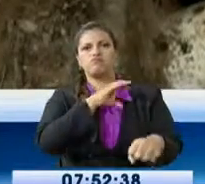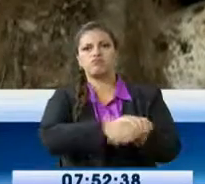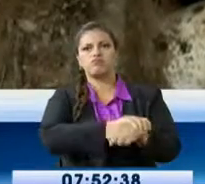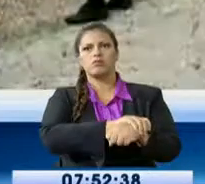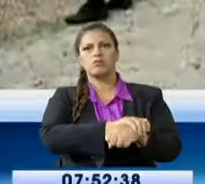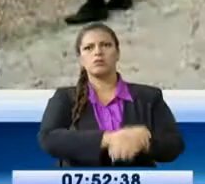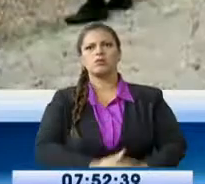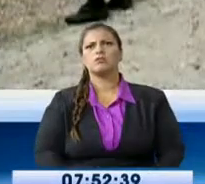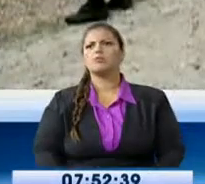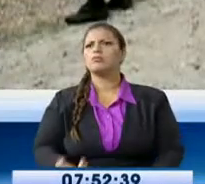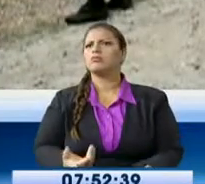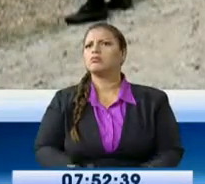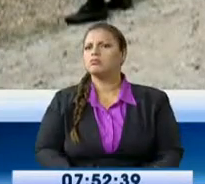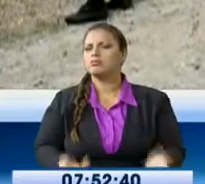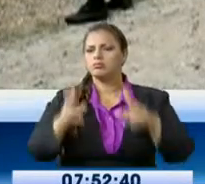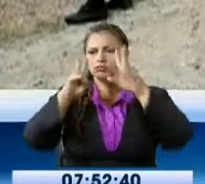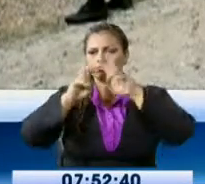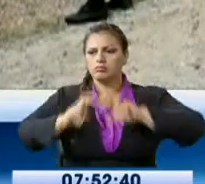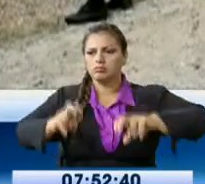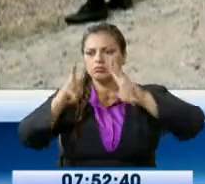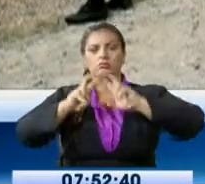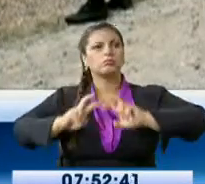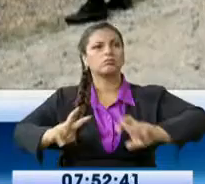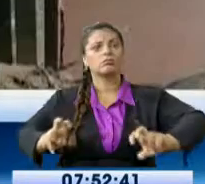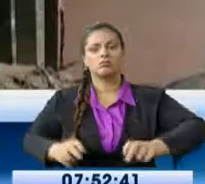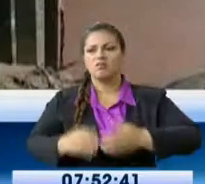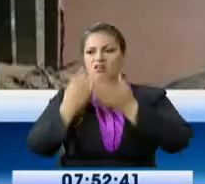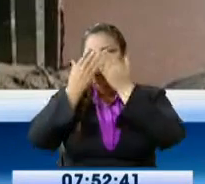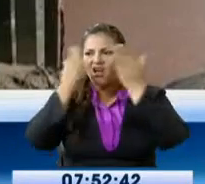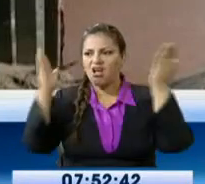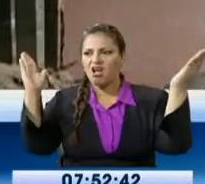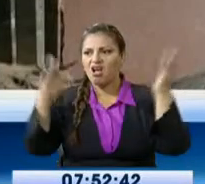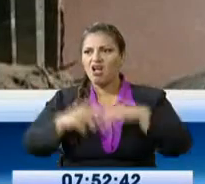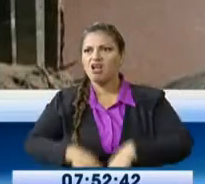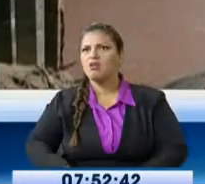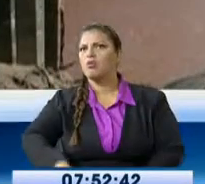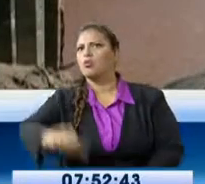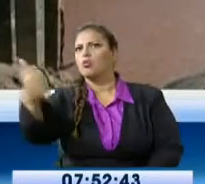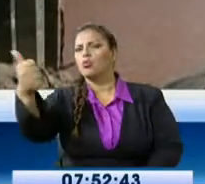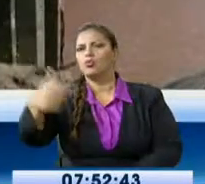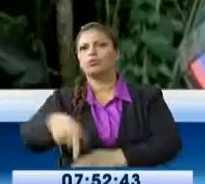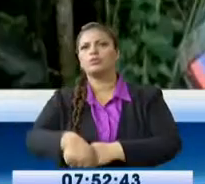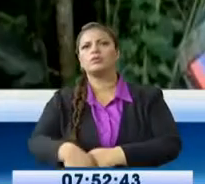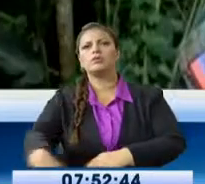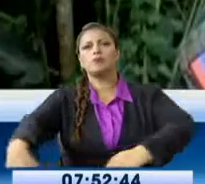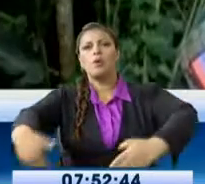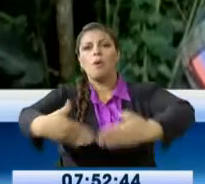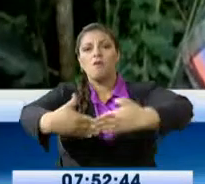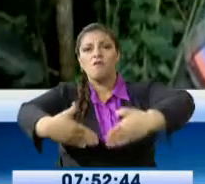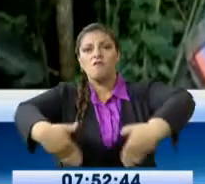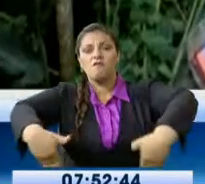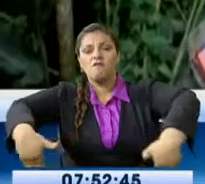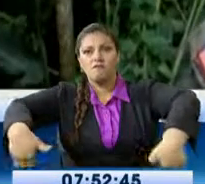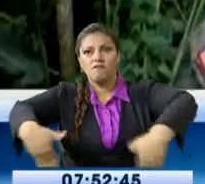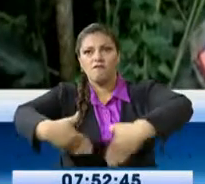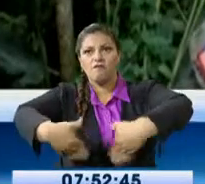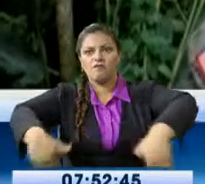combustible sería entregado a grupos irregulares que operan en la frontera norte del país.